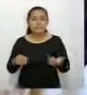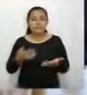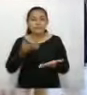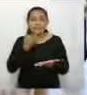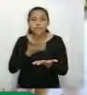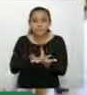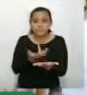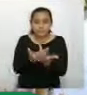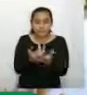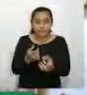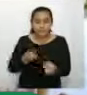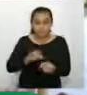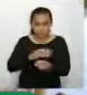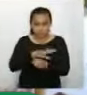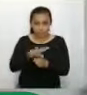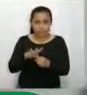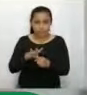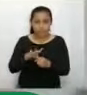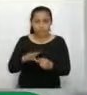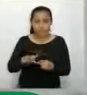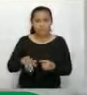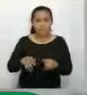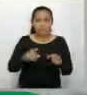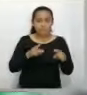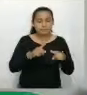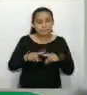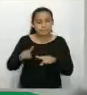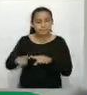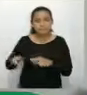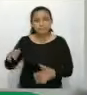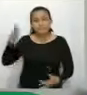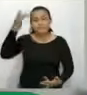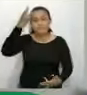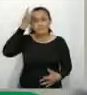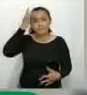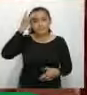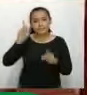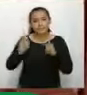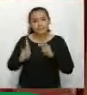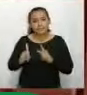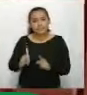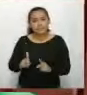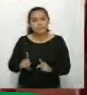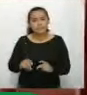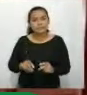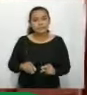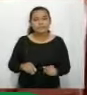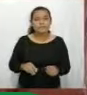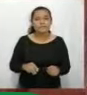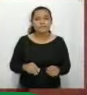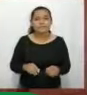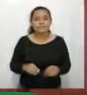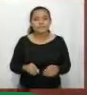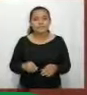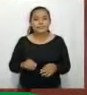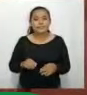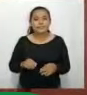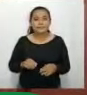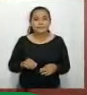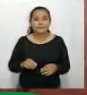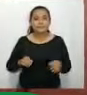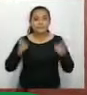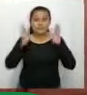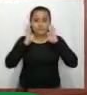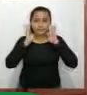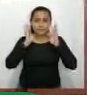rastrillaje de COVID-19, pero también hemos atendido distintas patologías fuera de eso.